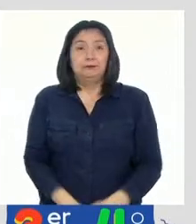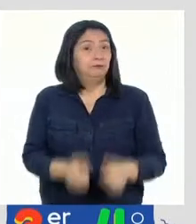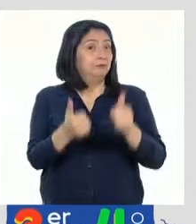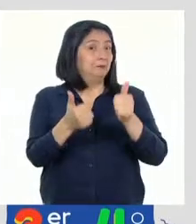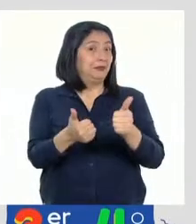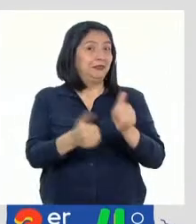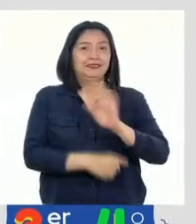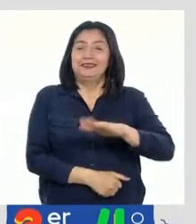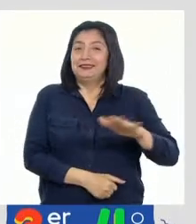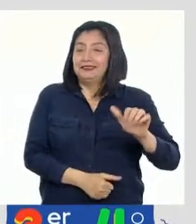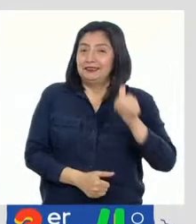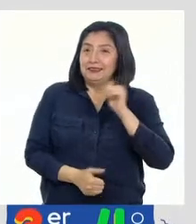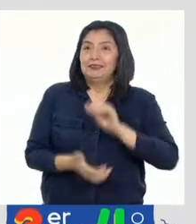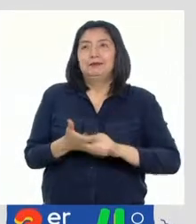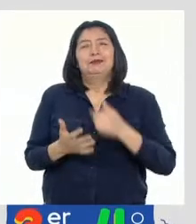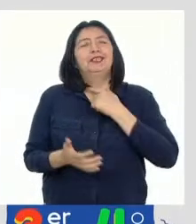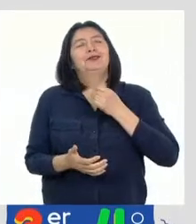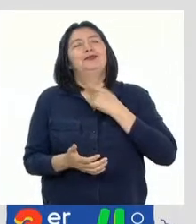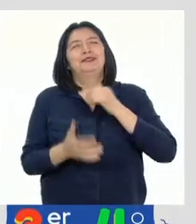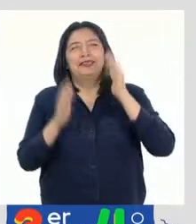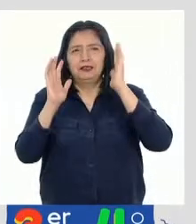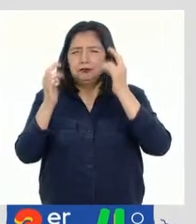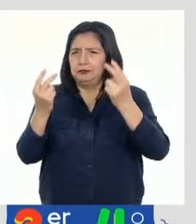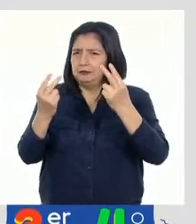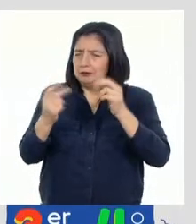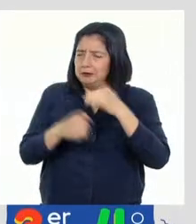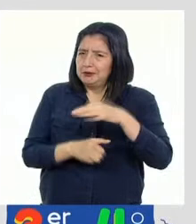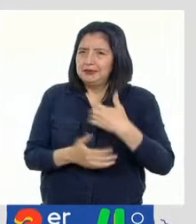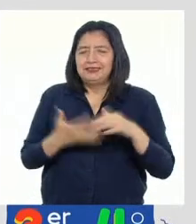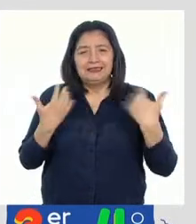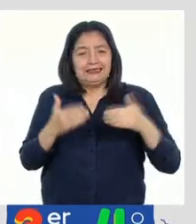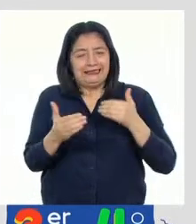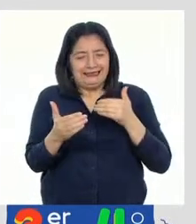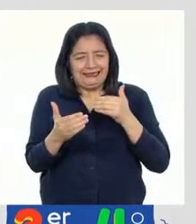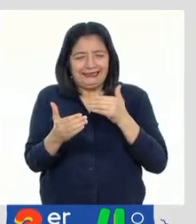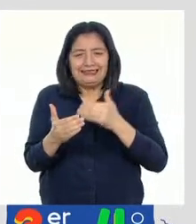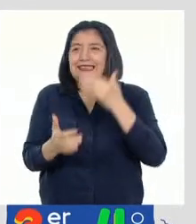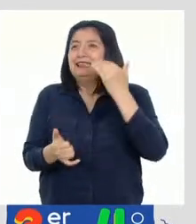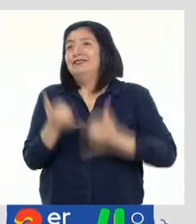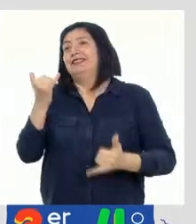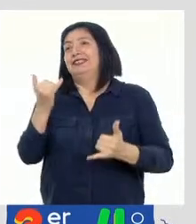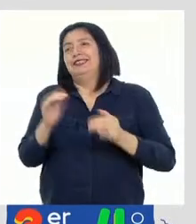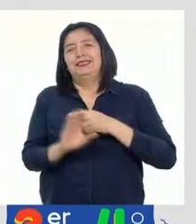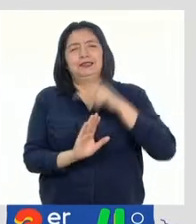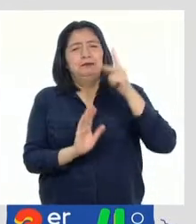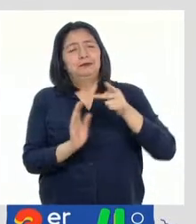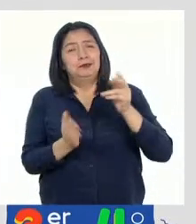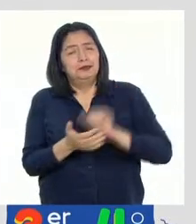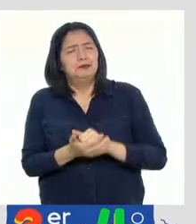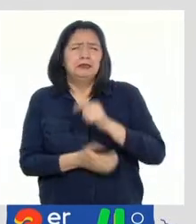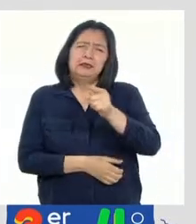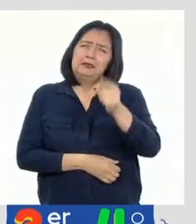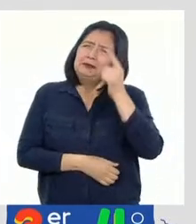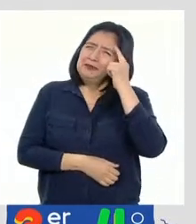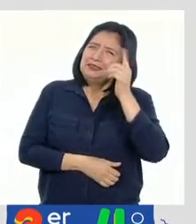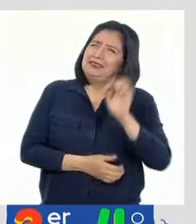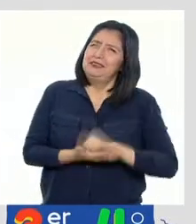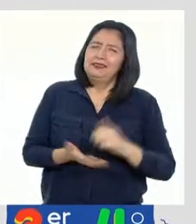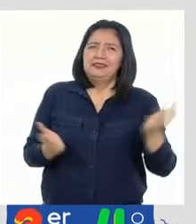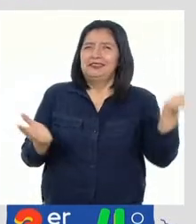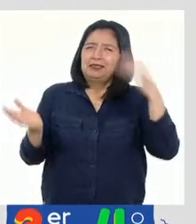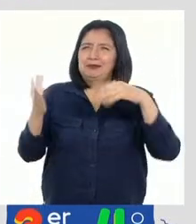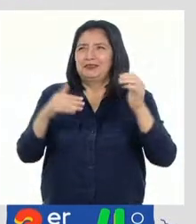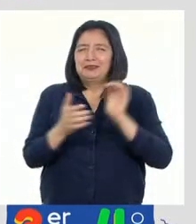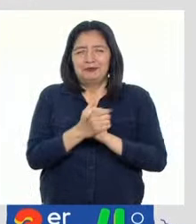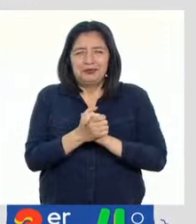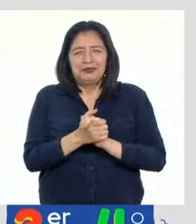Muy bien, chicas y chicos, me ha encantado escucharlos. Ya estamos llegando al final de nuestro programa. ¿Qué les parece si llamamos a